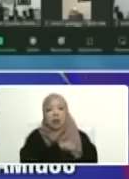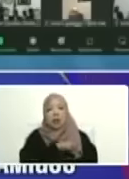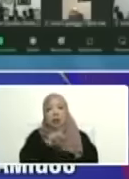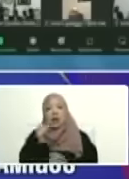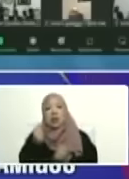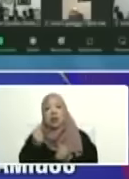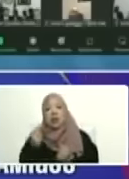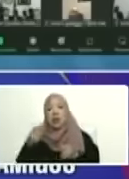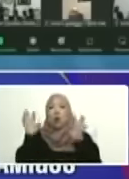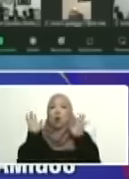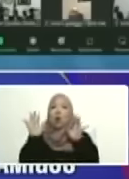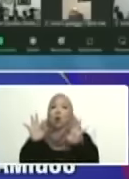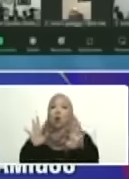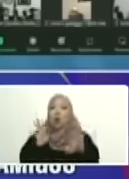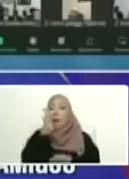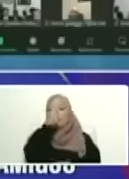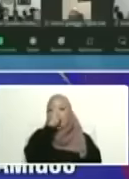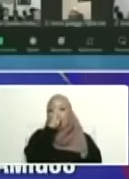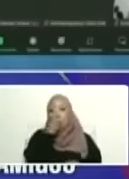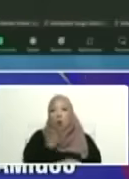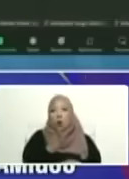un ejército, los banqueros.